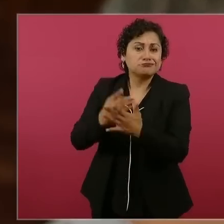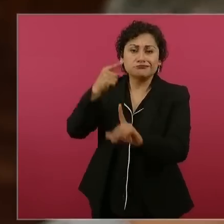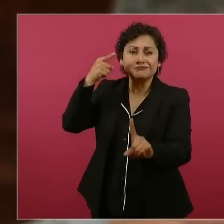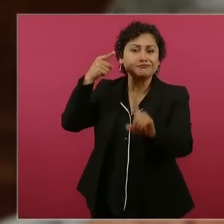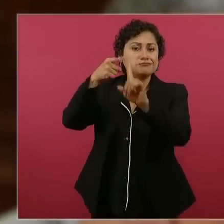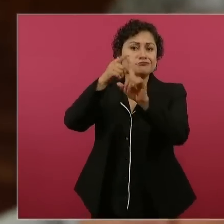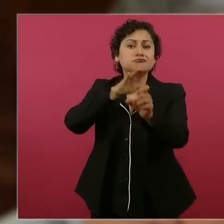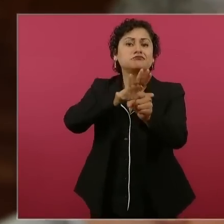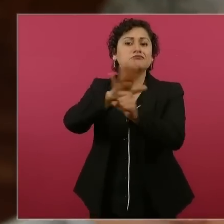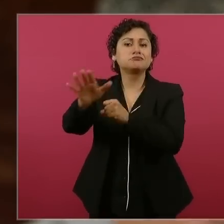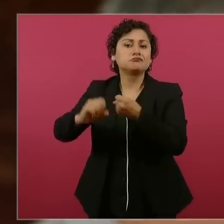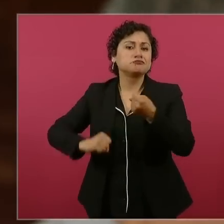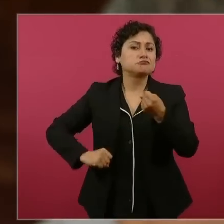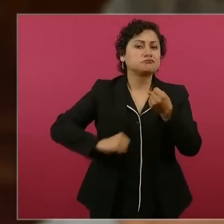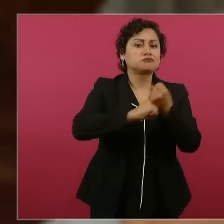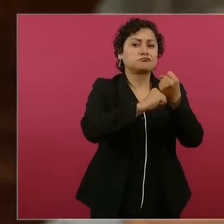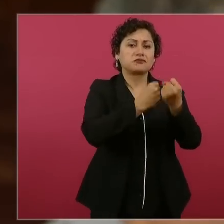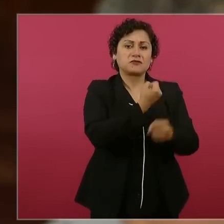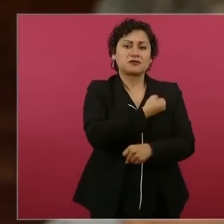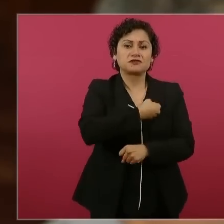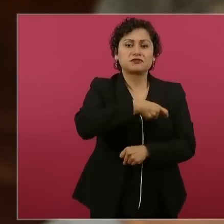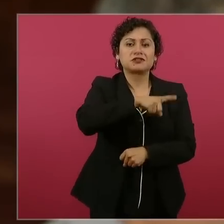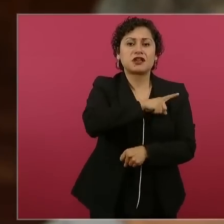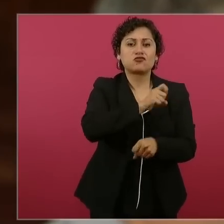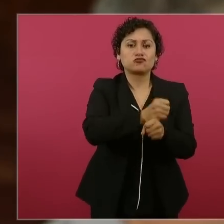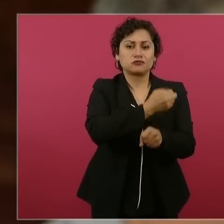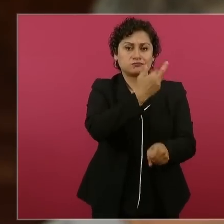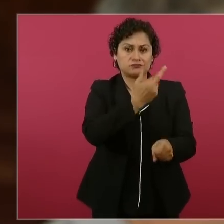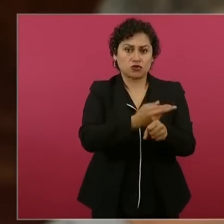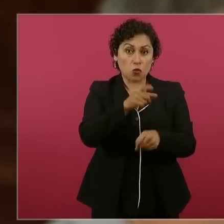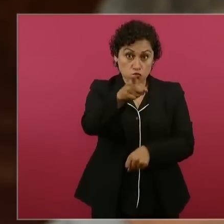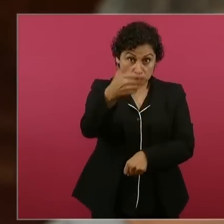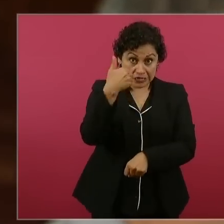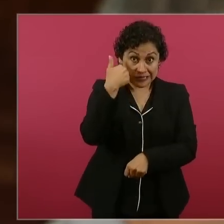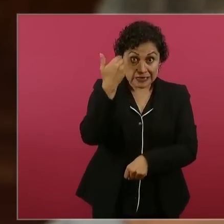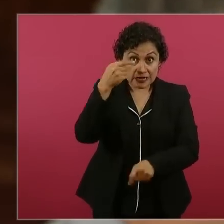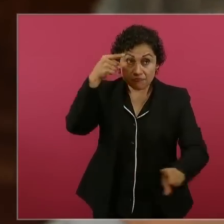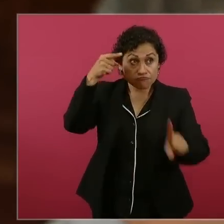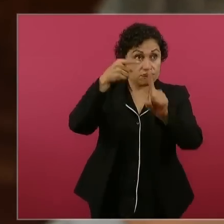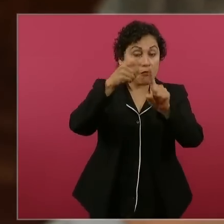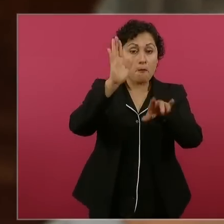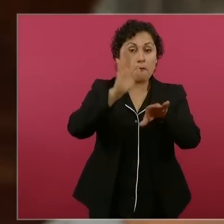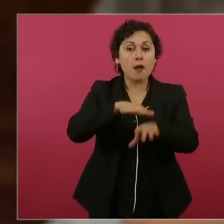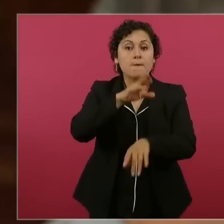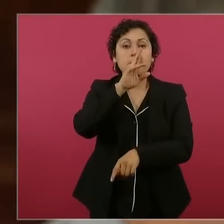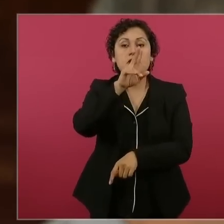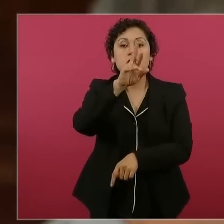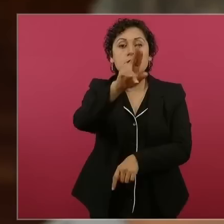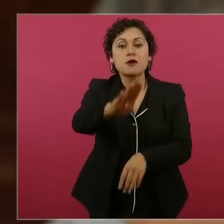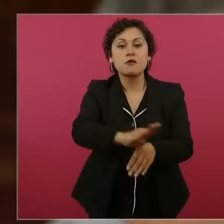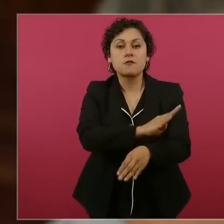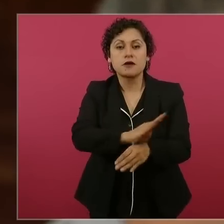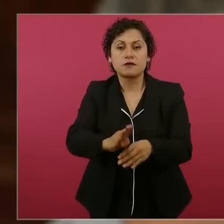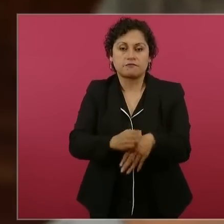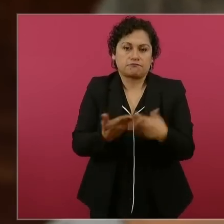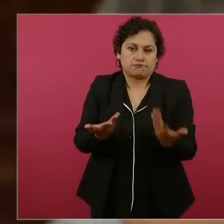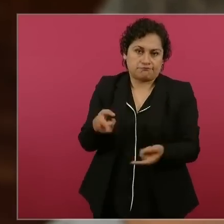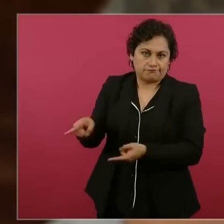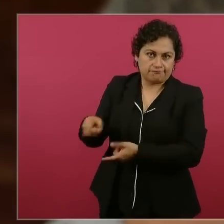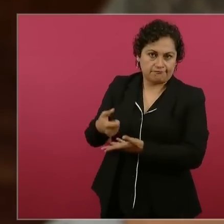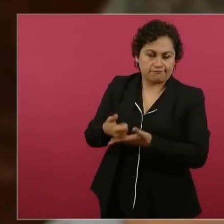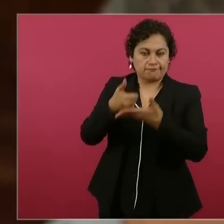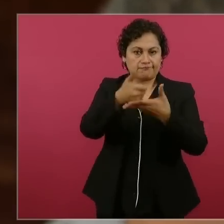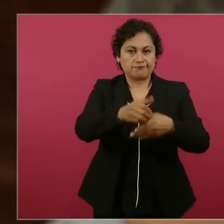sistema de salud pública que usted pretende sea estandarte de su administración. Quisiera destacar también, señor presidente, que